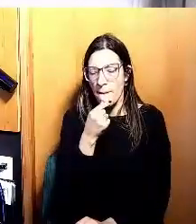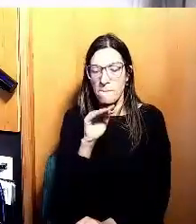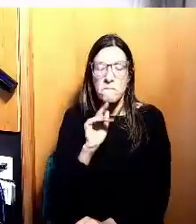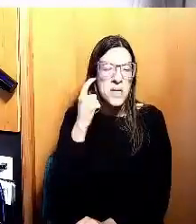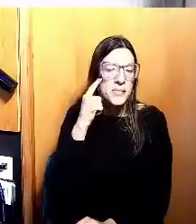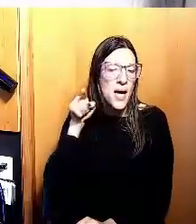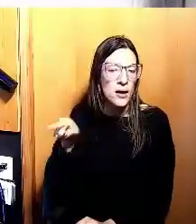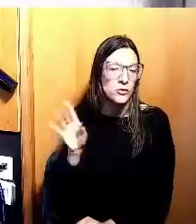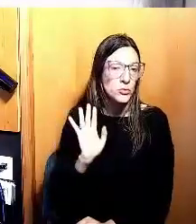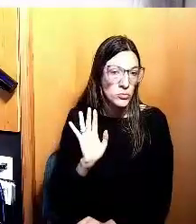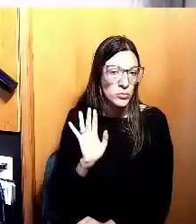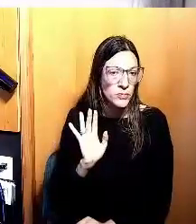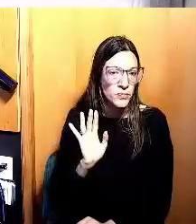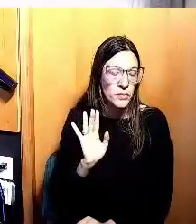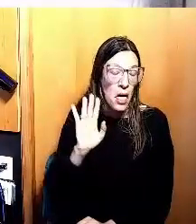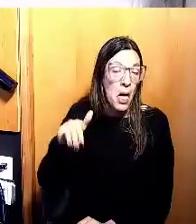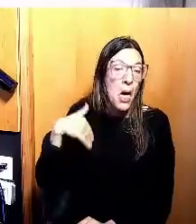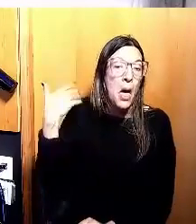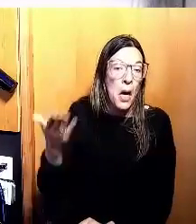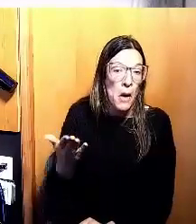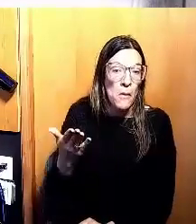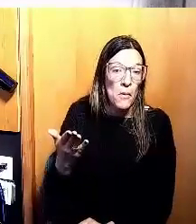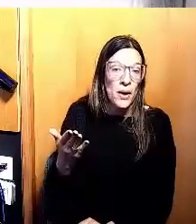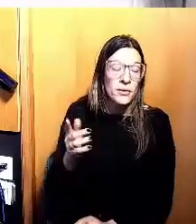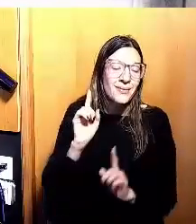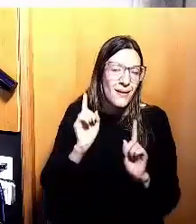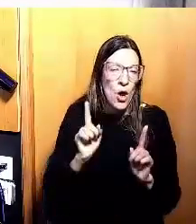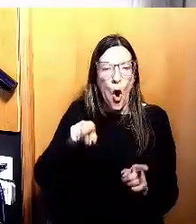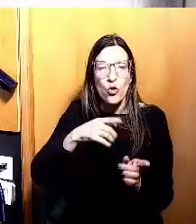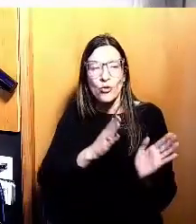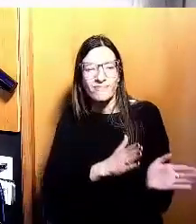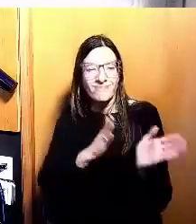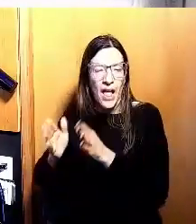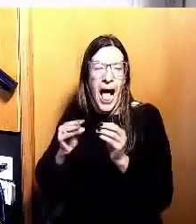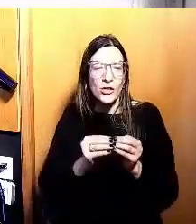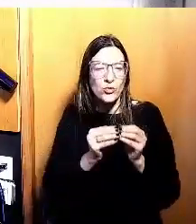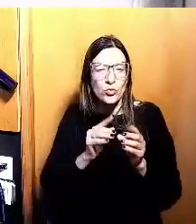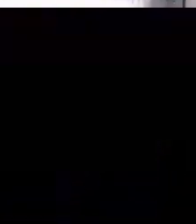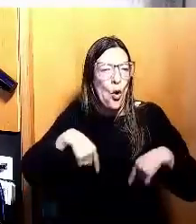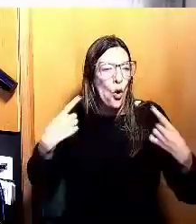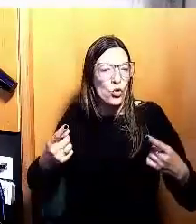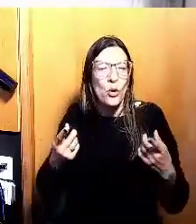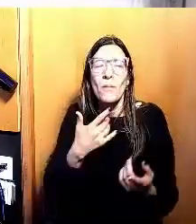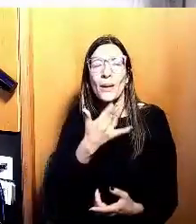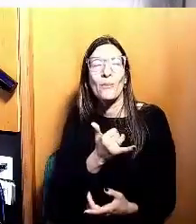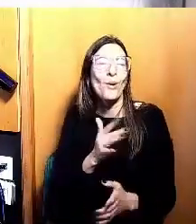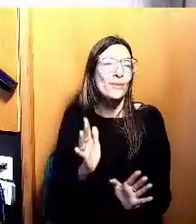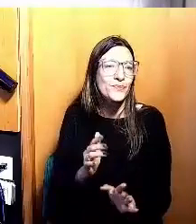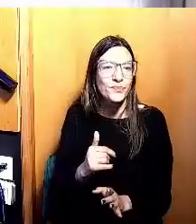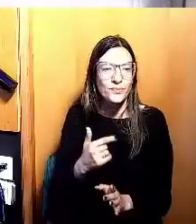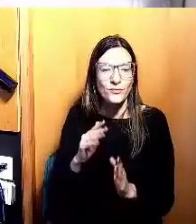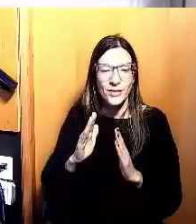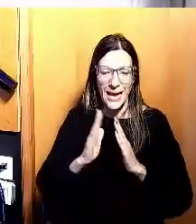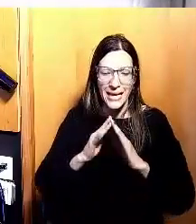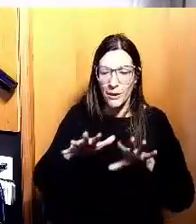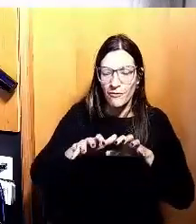Luego, hay otros temas que tienen que ver ya no tanto con la